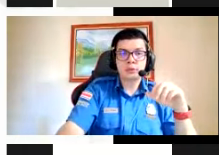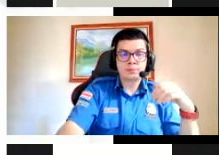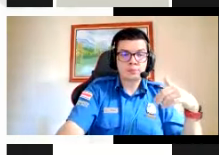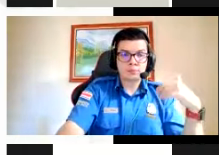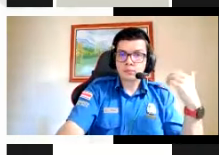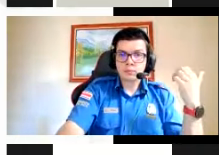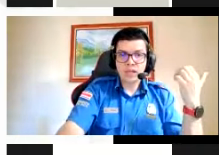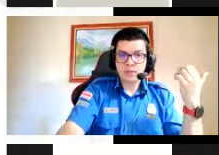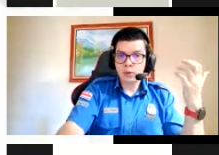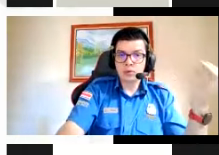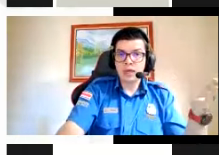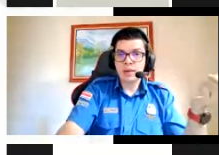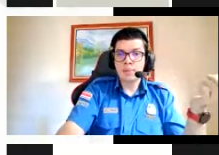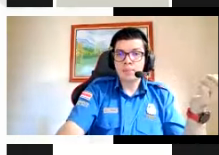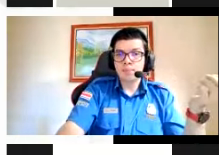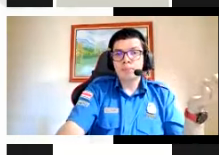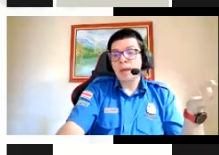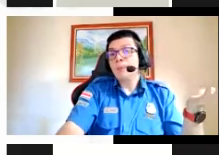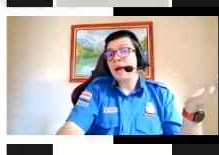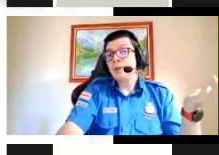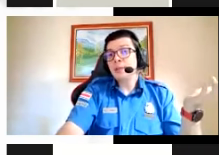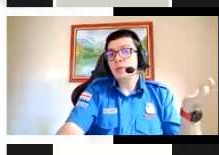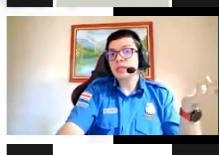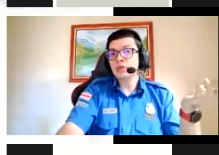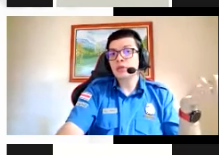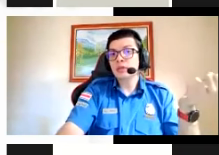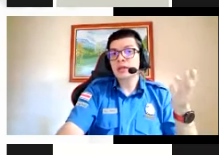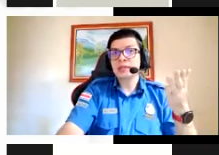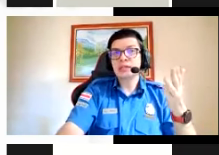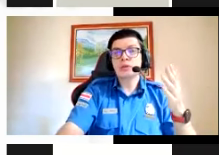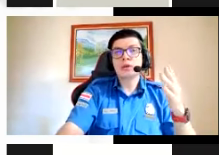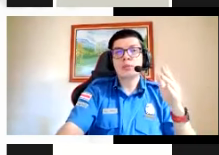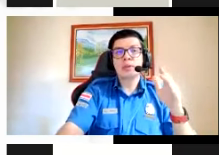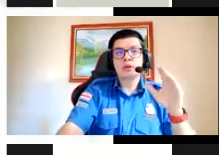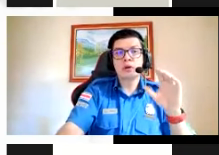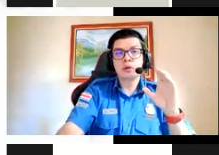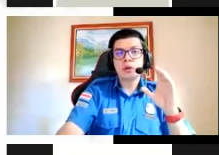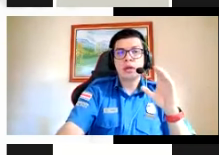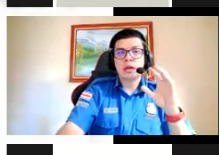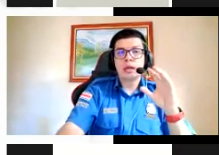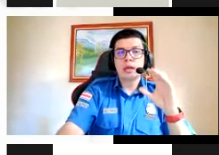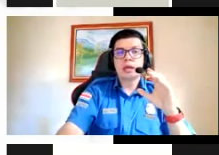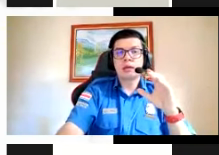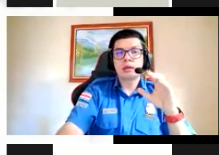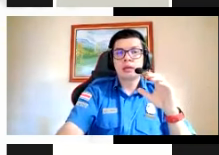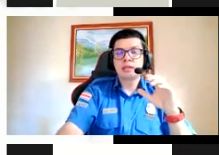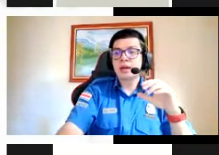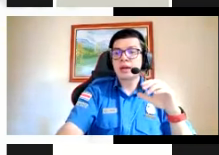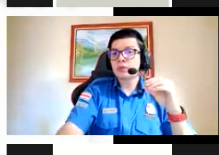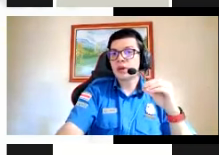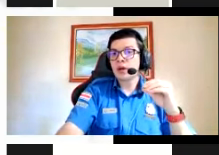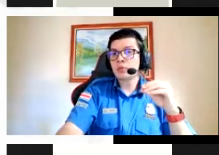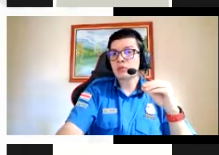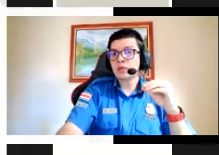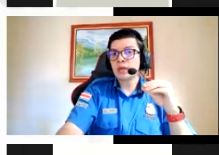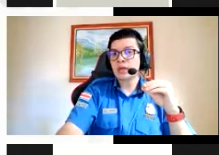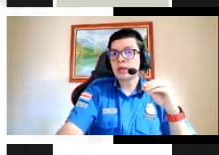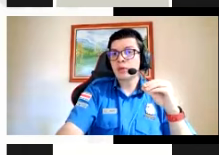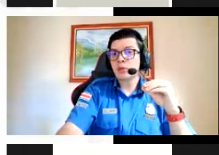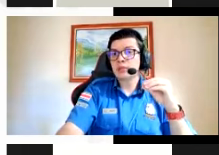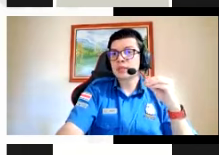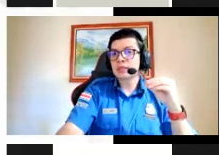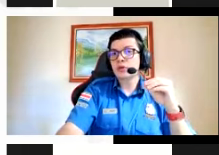años por una mal manipulación del gas licuado de petróleo. llevamos